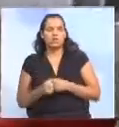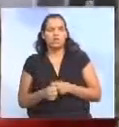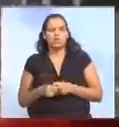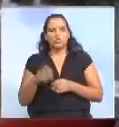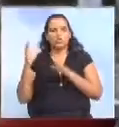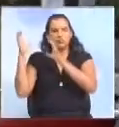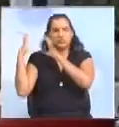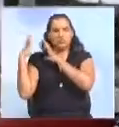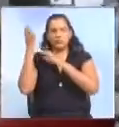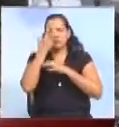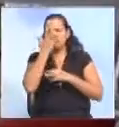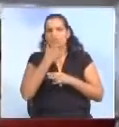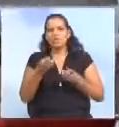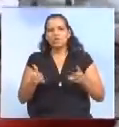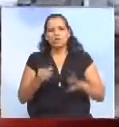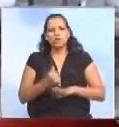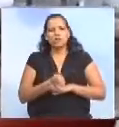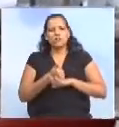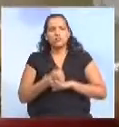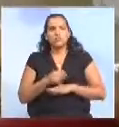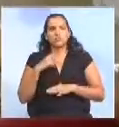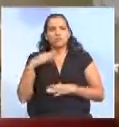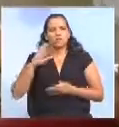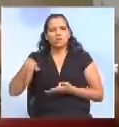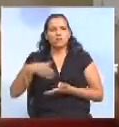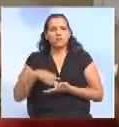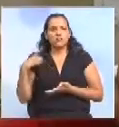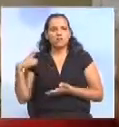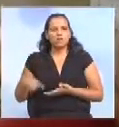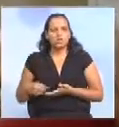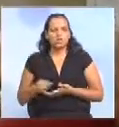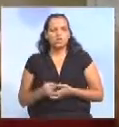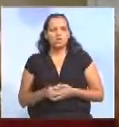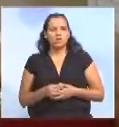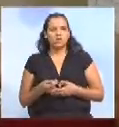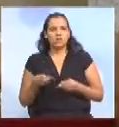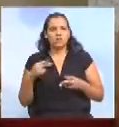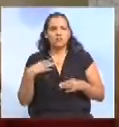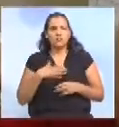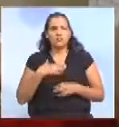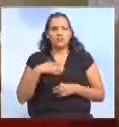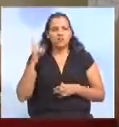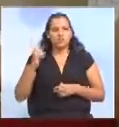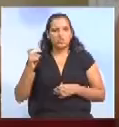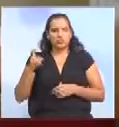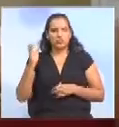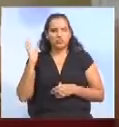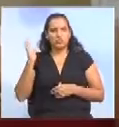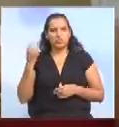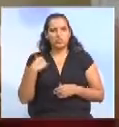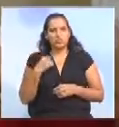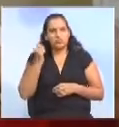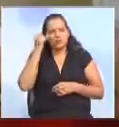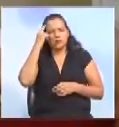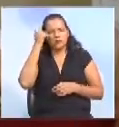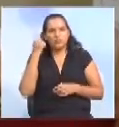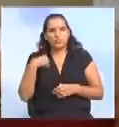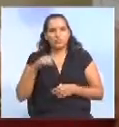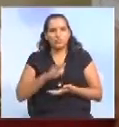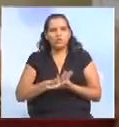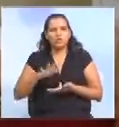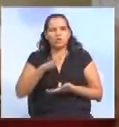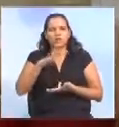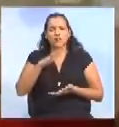de Esmeraldas como autoridades de salud. Por favor, necesitamos que el señor alcalde se preocupe un poquito en este